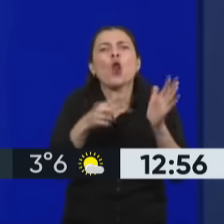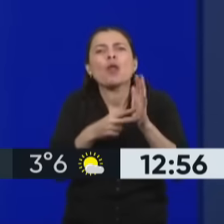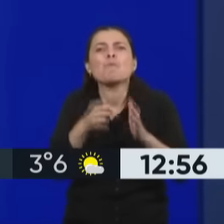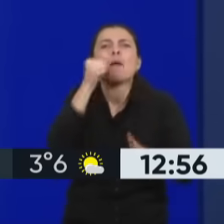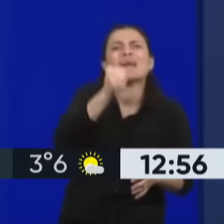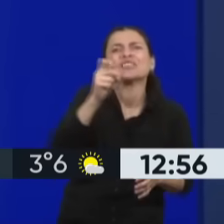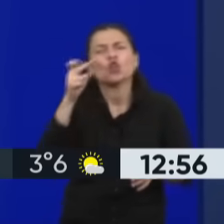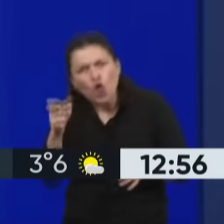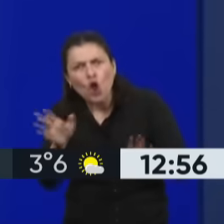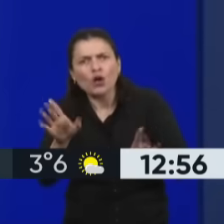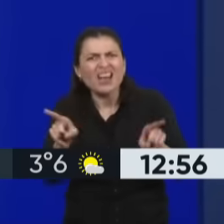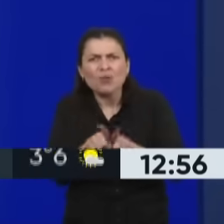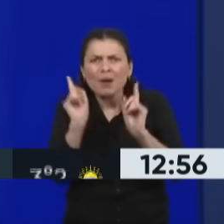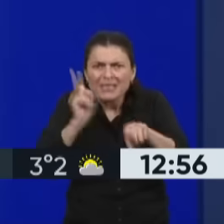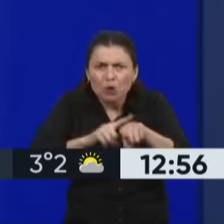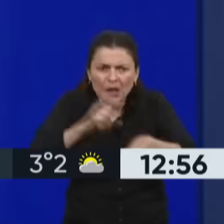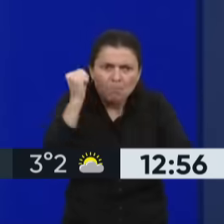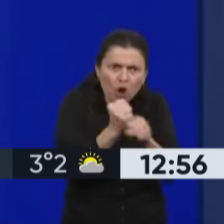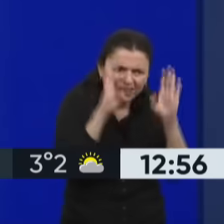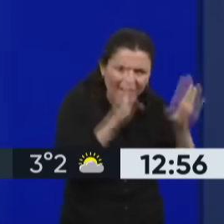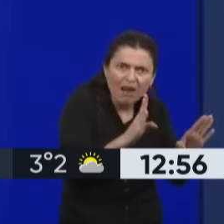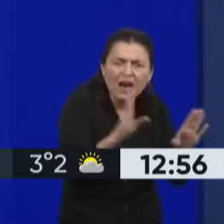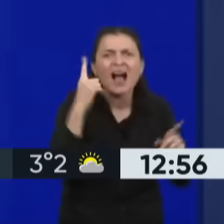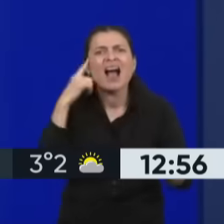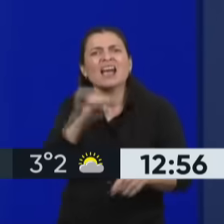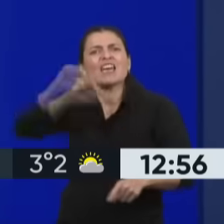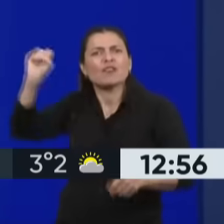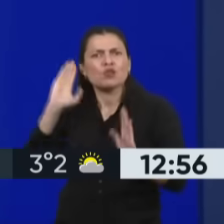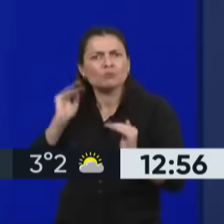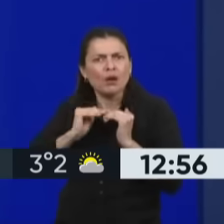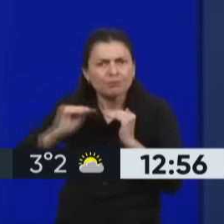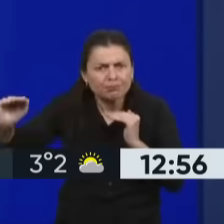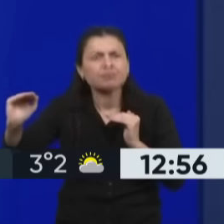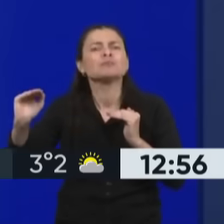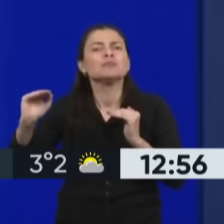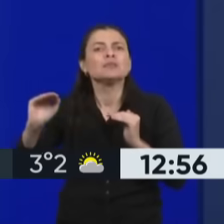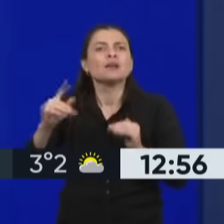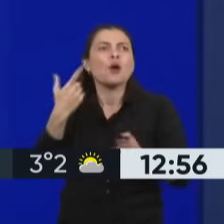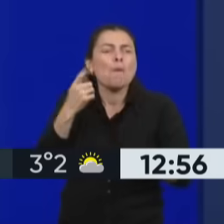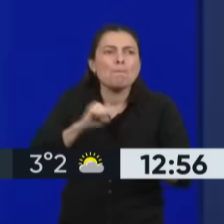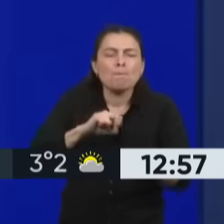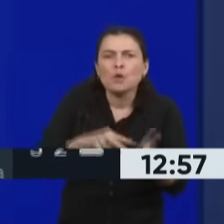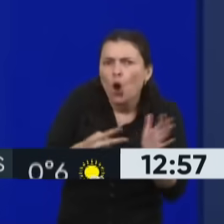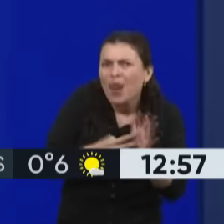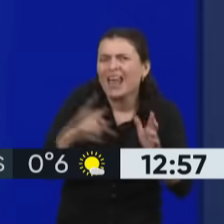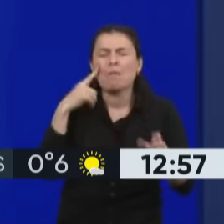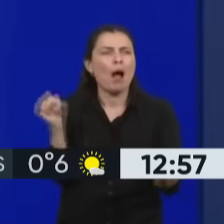no experimentó ningún pass-through. Gracias a nuestro torniquete de pesos, no existió convalidación monetaria que